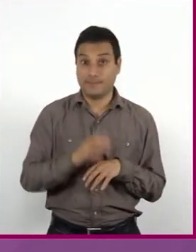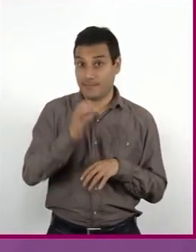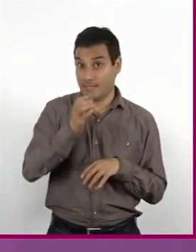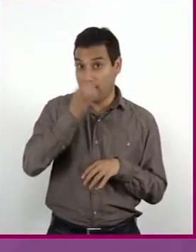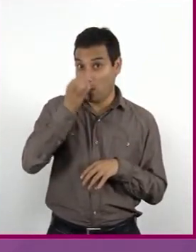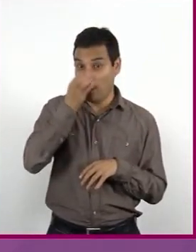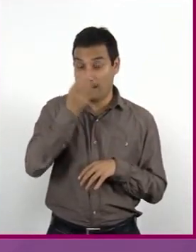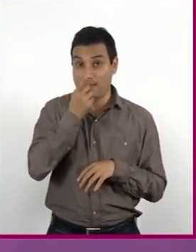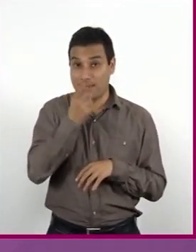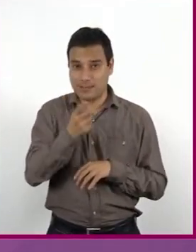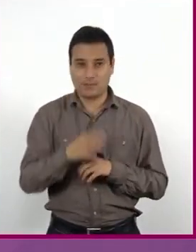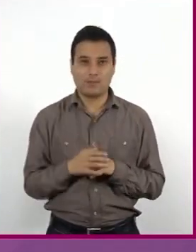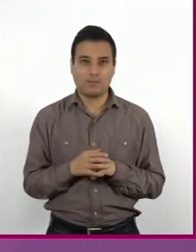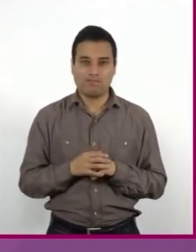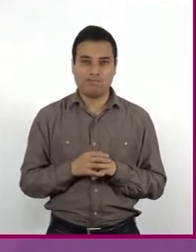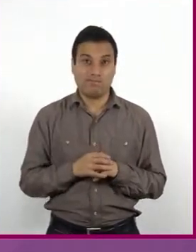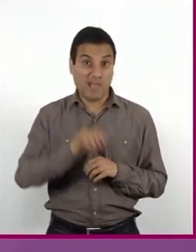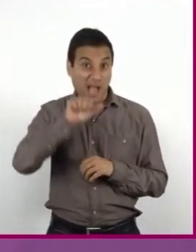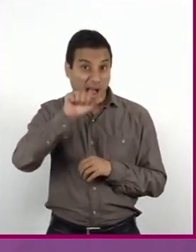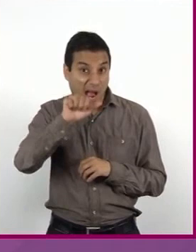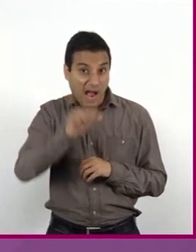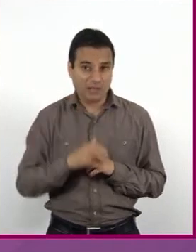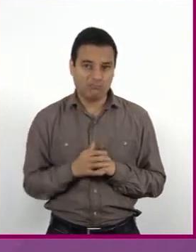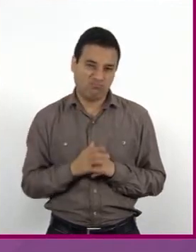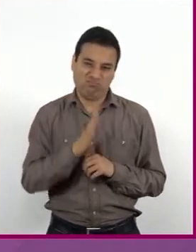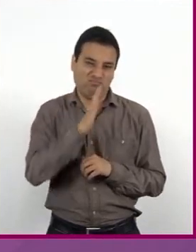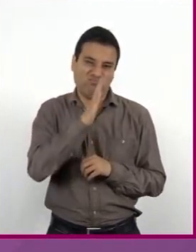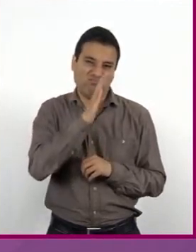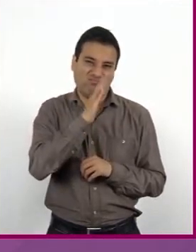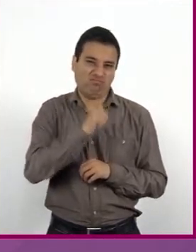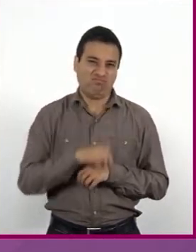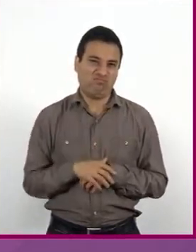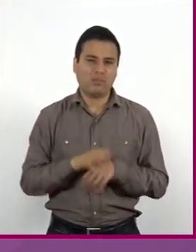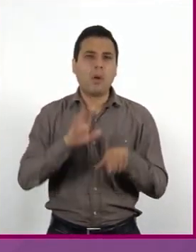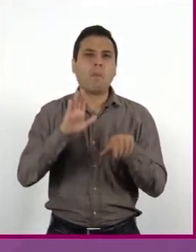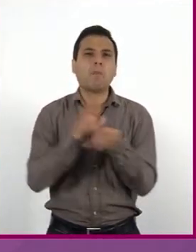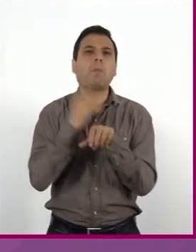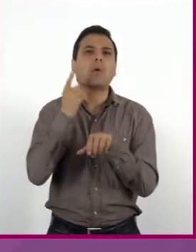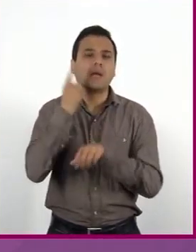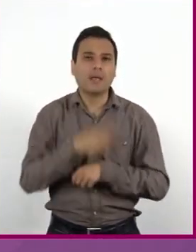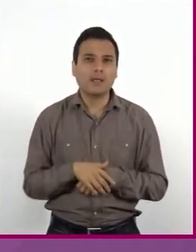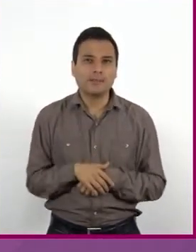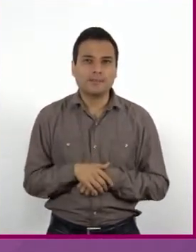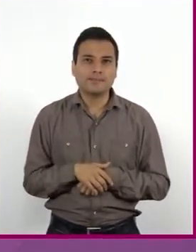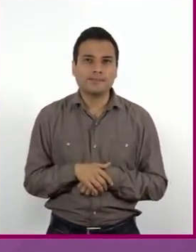Carolina asegura que no puede utilizar el desarrollo A. ¿Por qué?